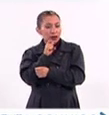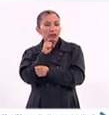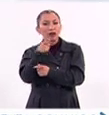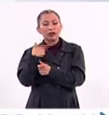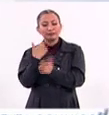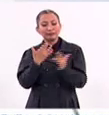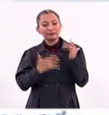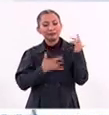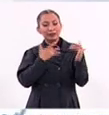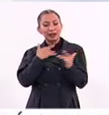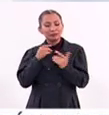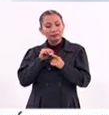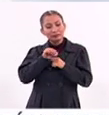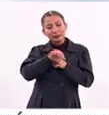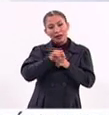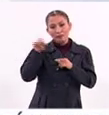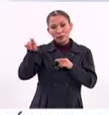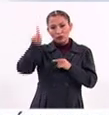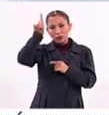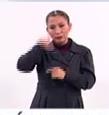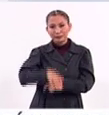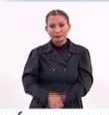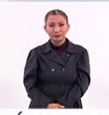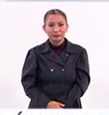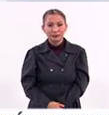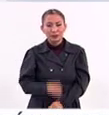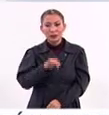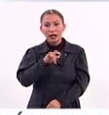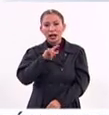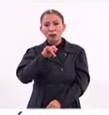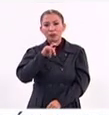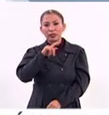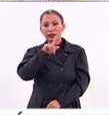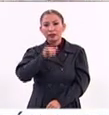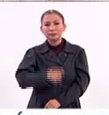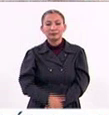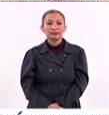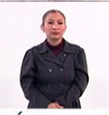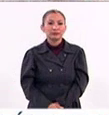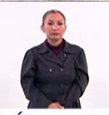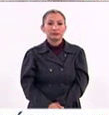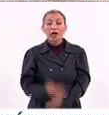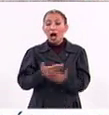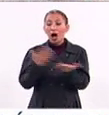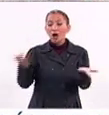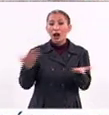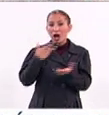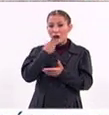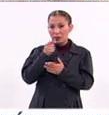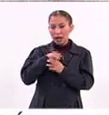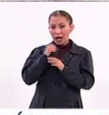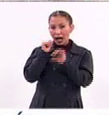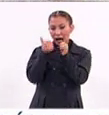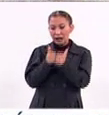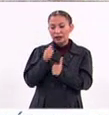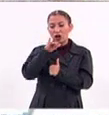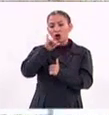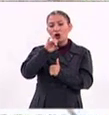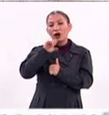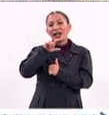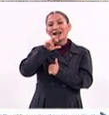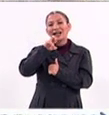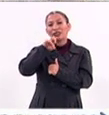se percibía la acción de ese dios. Miguel León Portilla. Y estamos con el artista plástico Joel